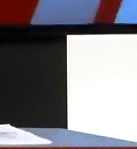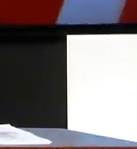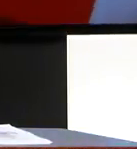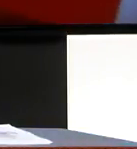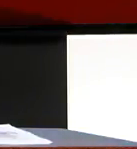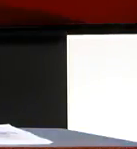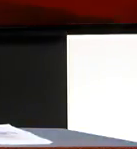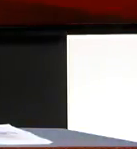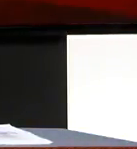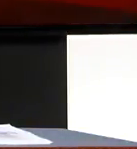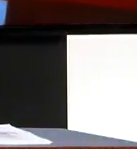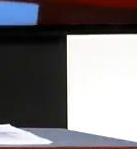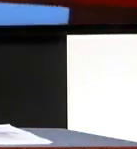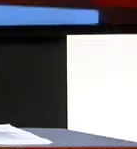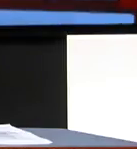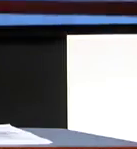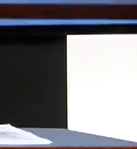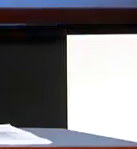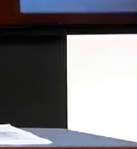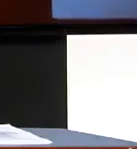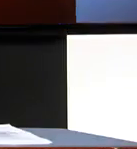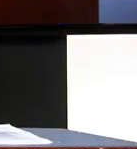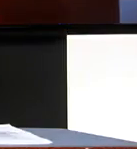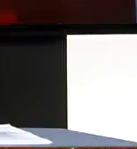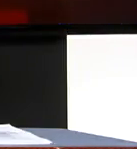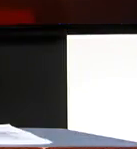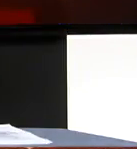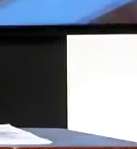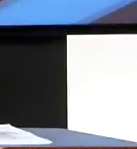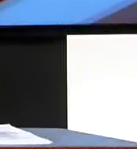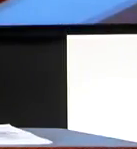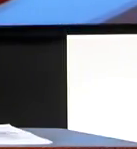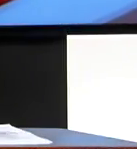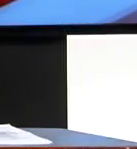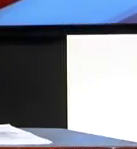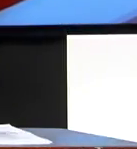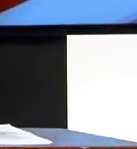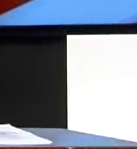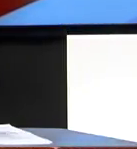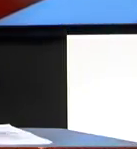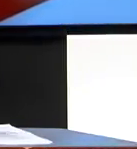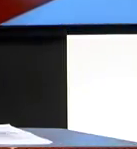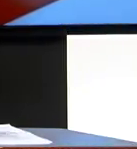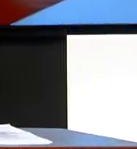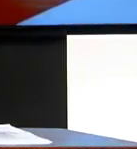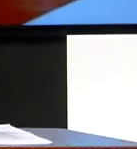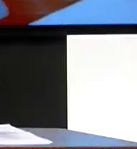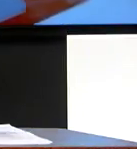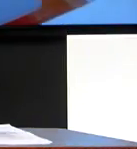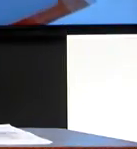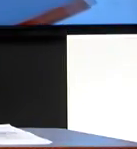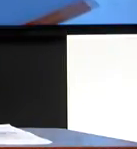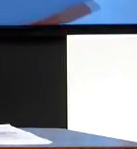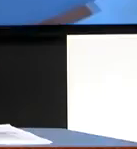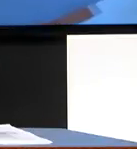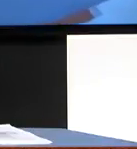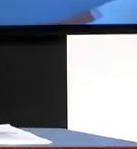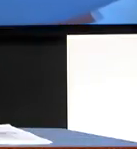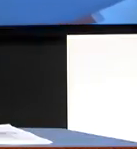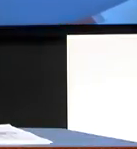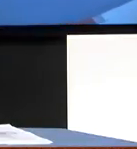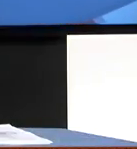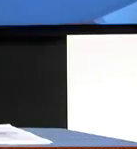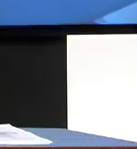Chihuahua, en la residencia que tenía el cantautor sobre la avenida 16 de septiembre, obviamente una avenida emblemática allá en esta ciudad misma, que